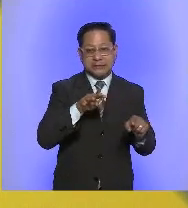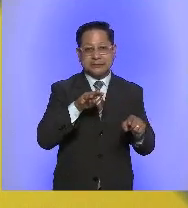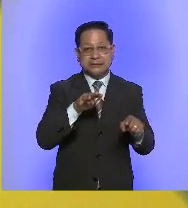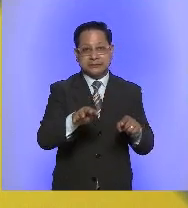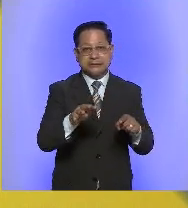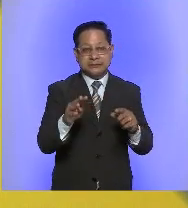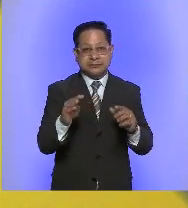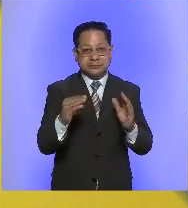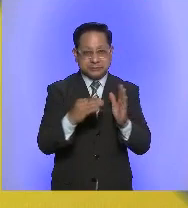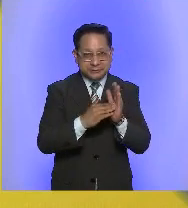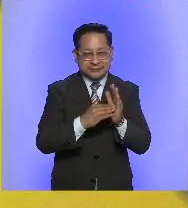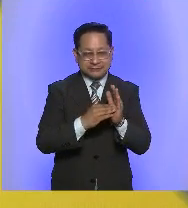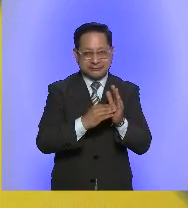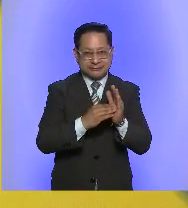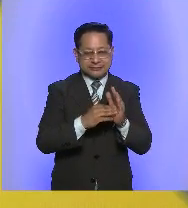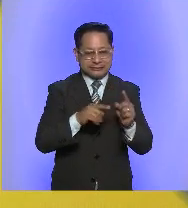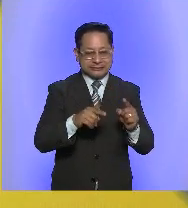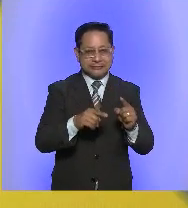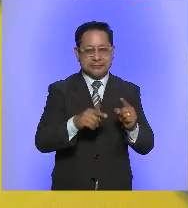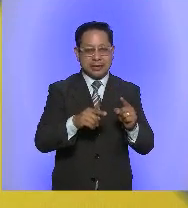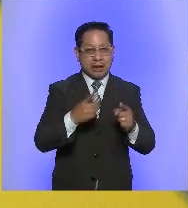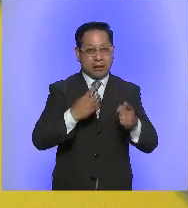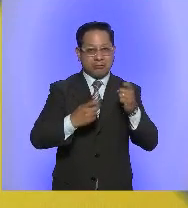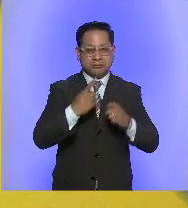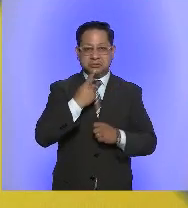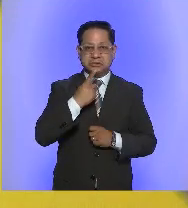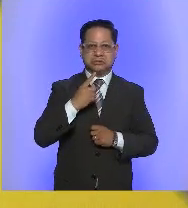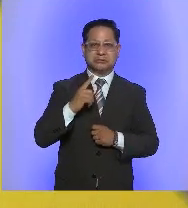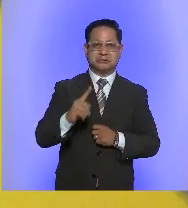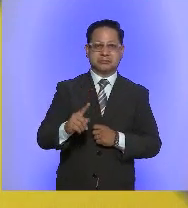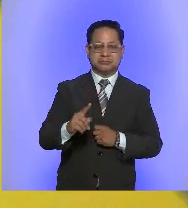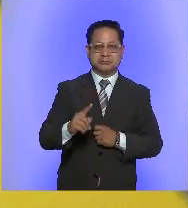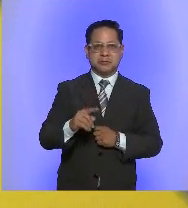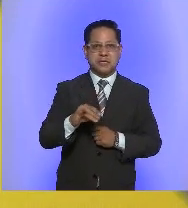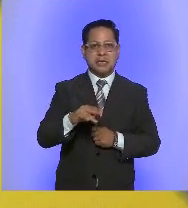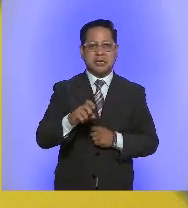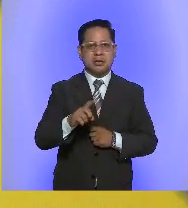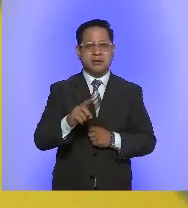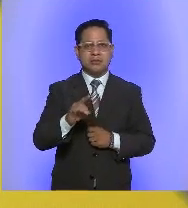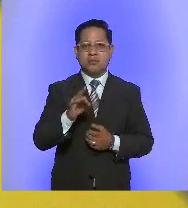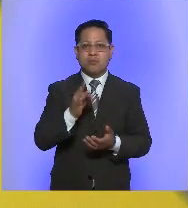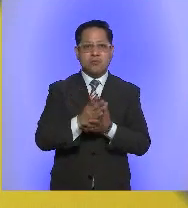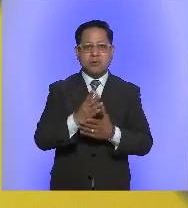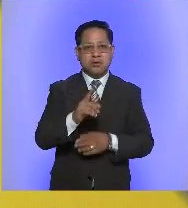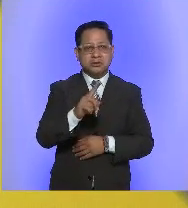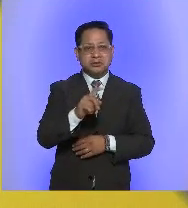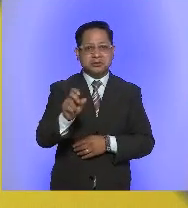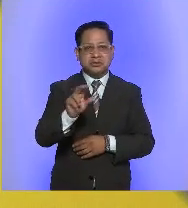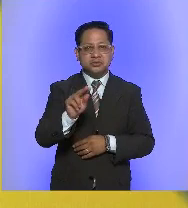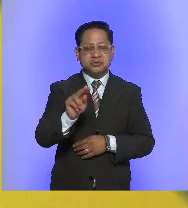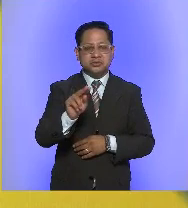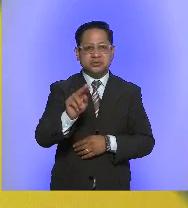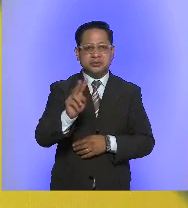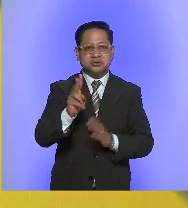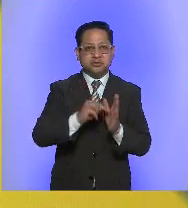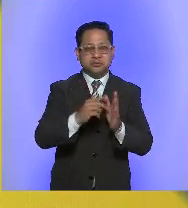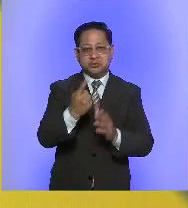Quejas. El Instituto Nacional Electoral nada más recibió 180 en el 2021. Y las 15 entidades